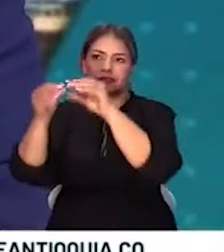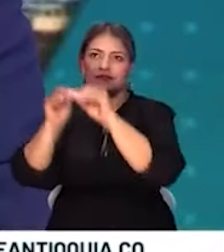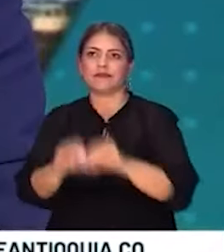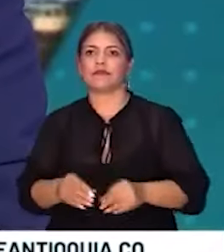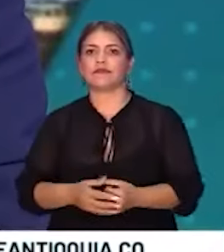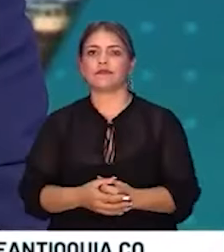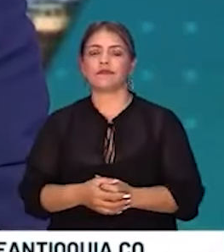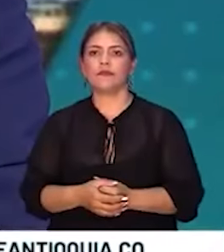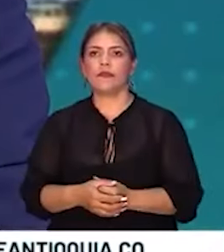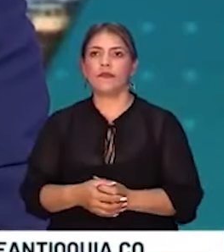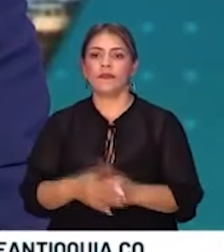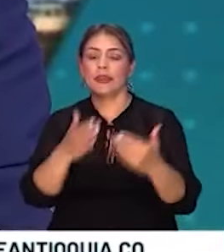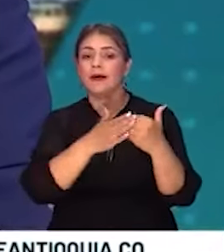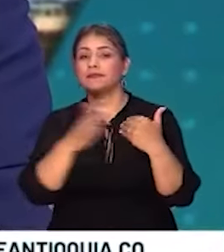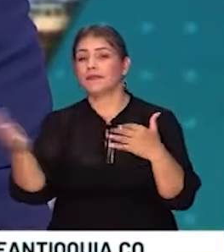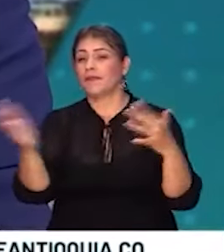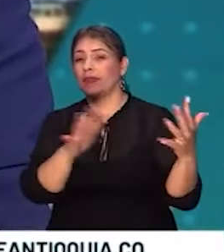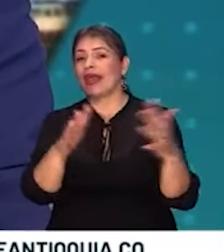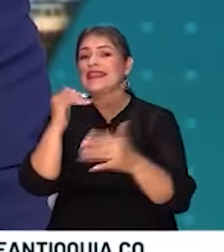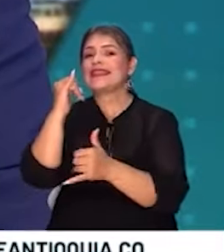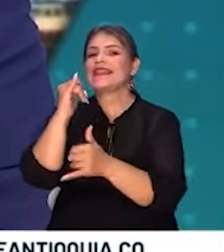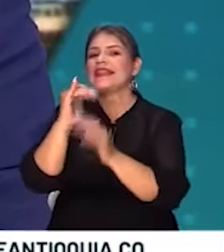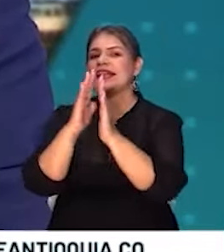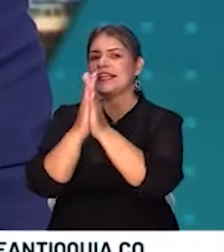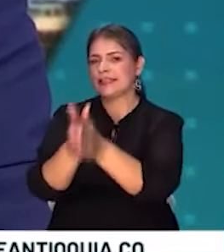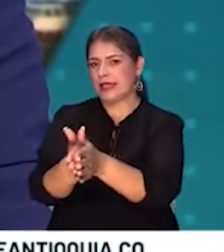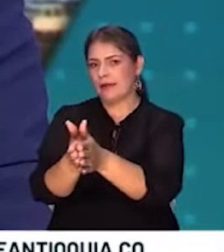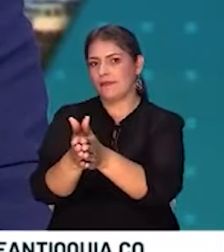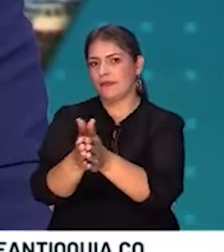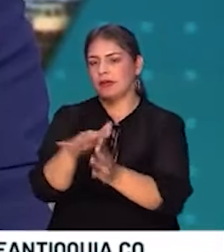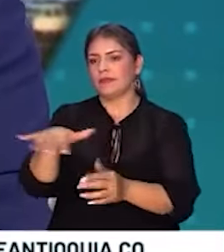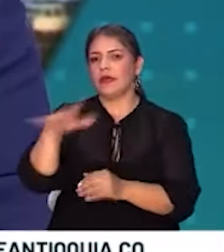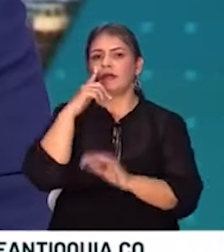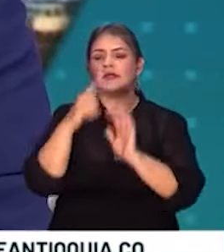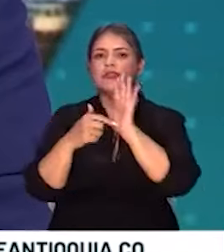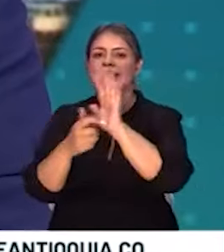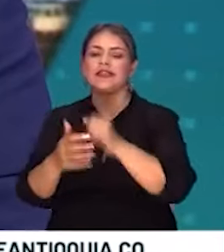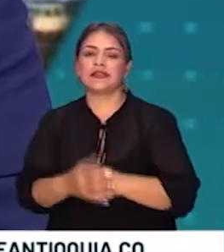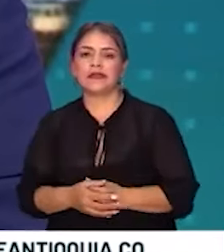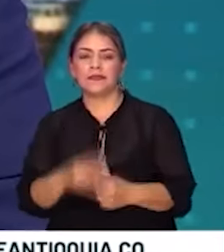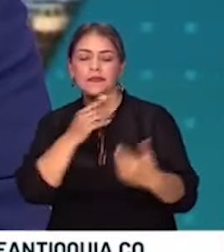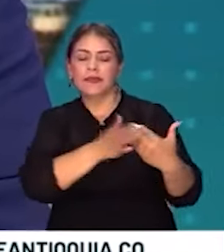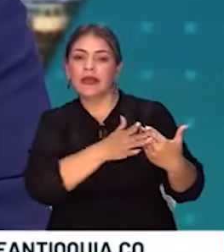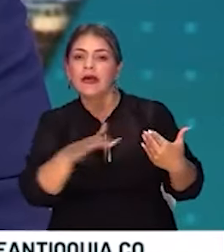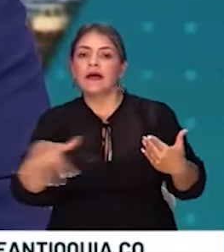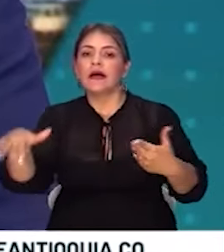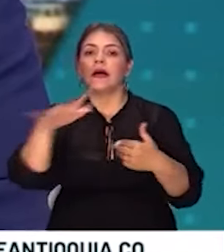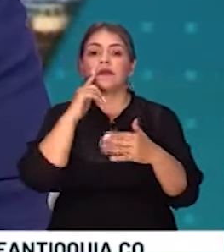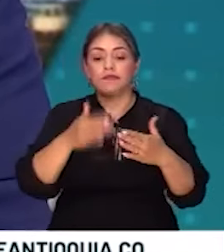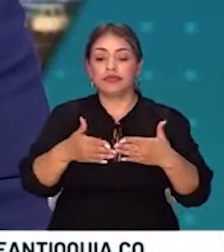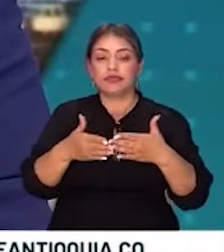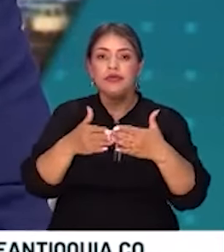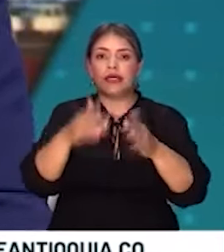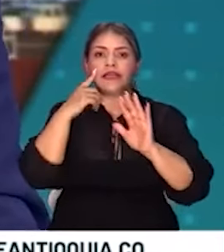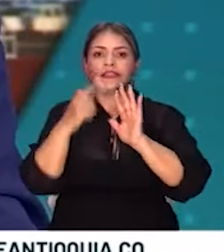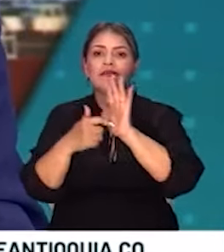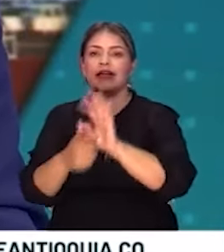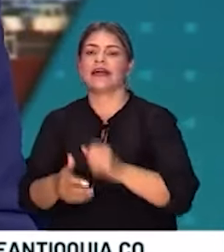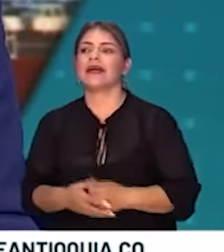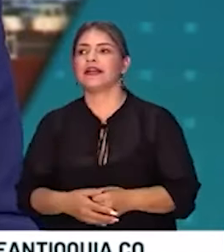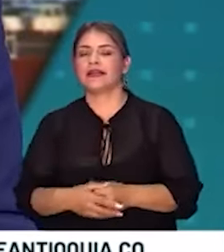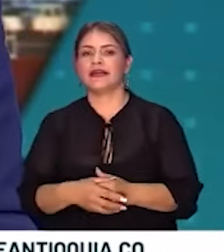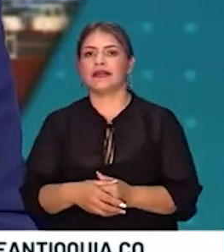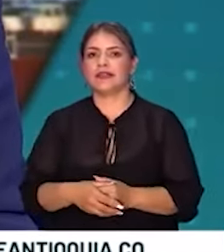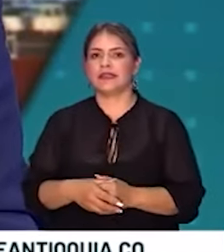se espera que a finales de diciembre llegue a Puerto Antioquia el primer buque de ensayo lo que marcará el inicio de la futura operación de esta